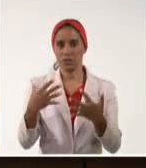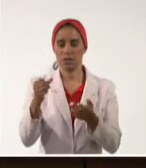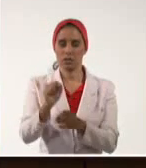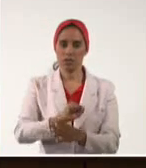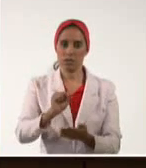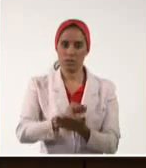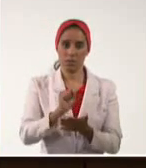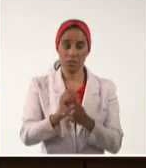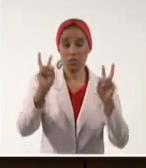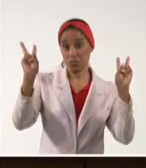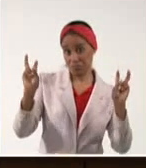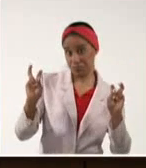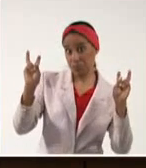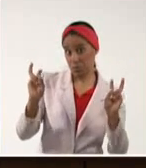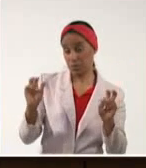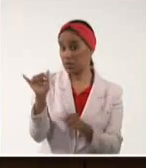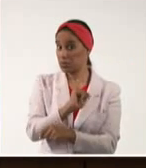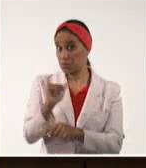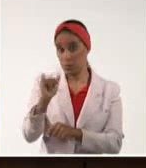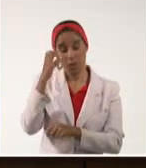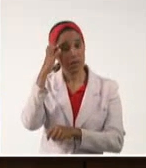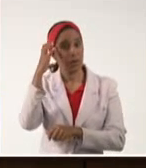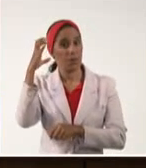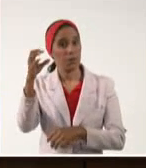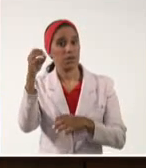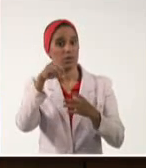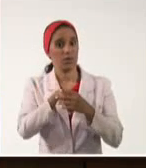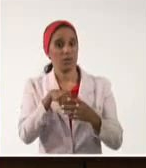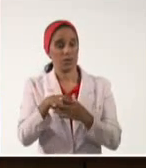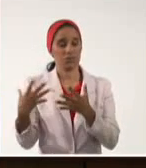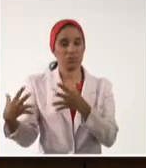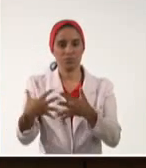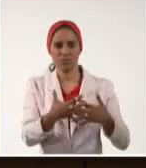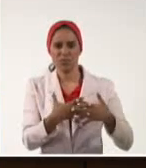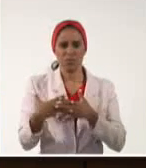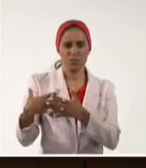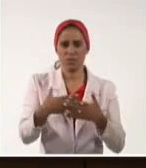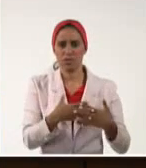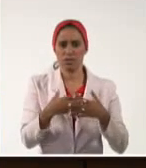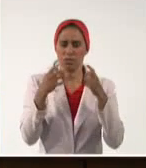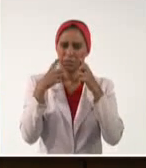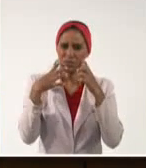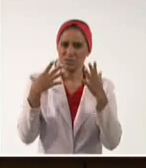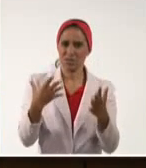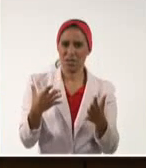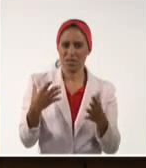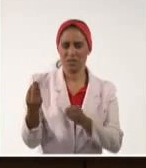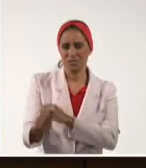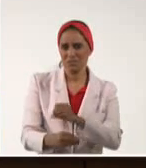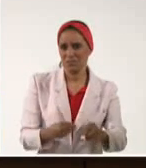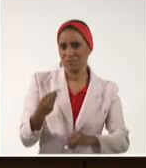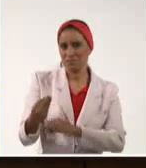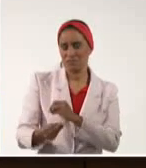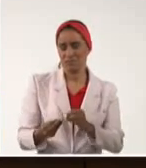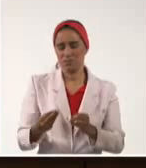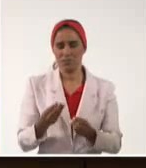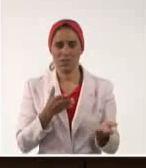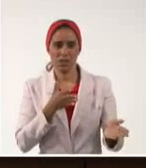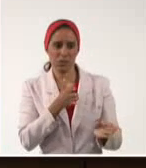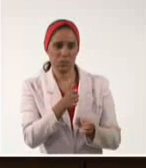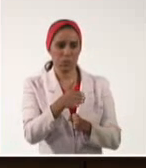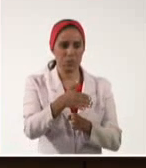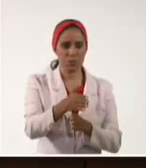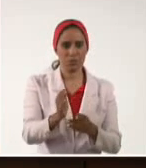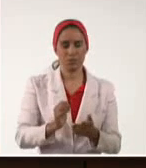comillas, al gobierno estadounidense a asumir una conducta más benévola y constructiva. Con